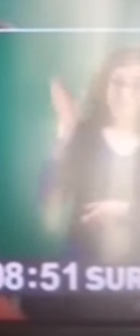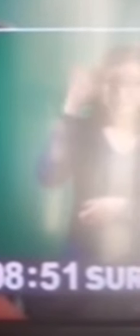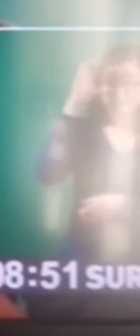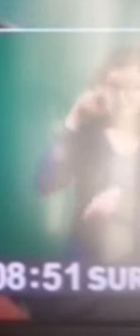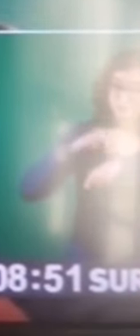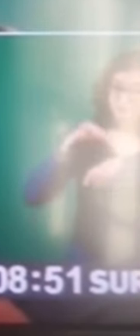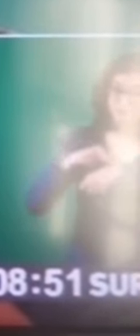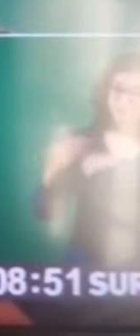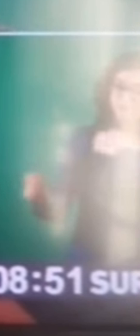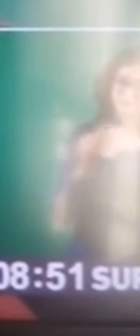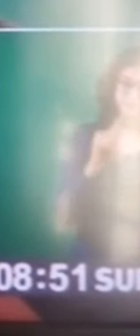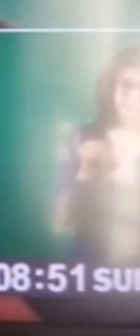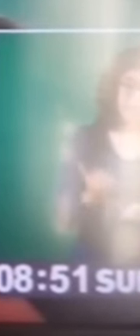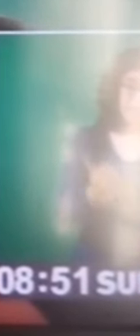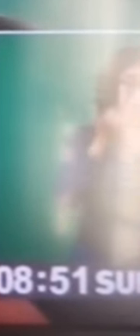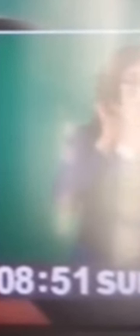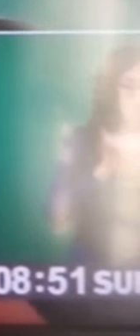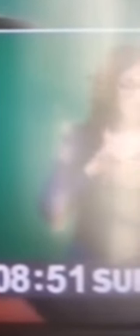ahora,